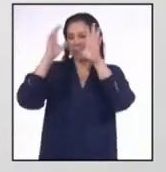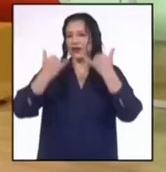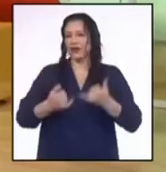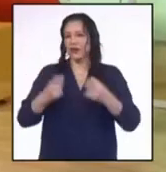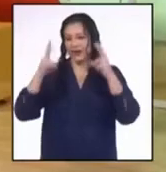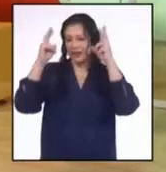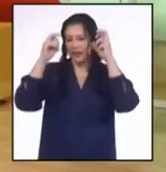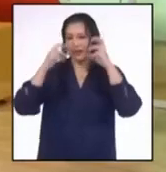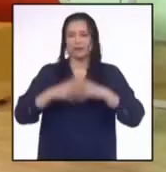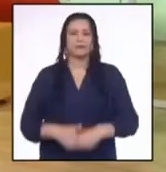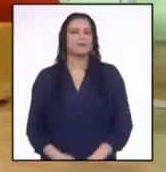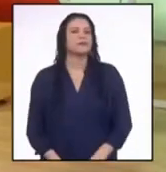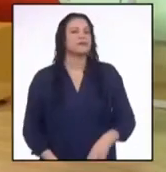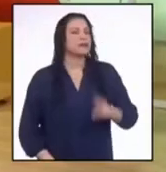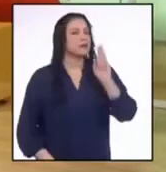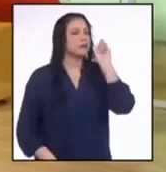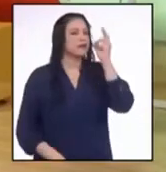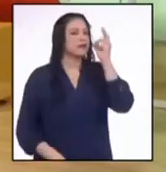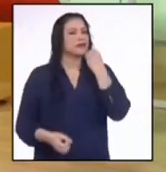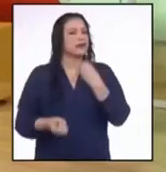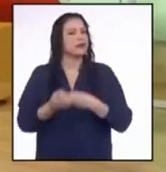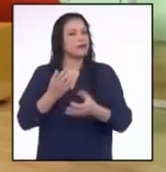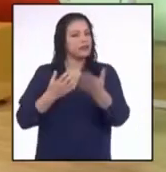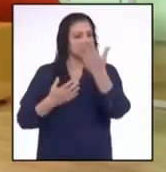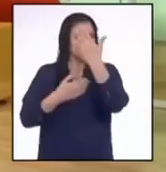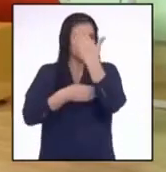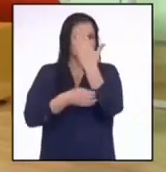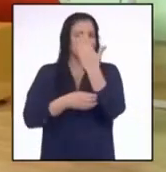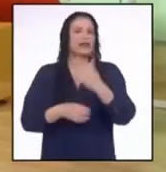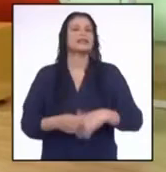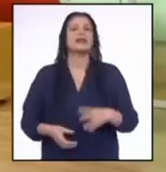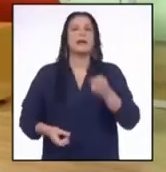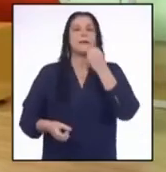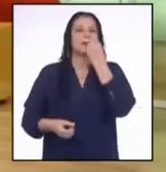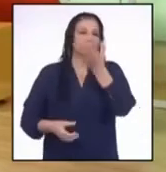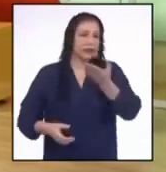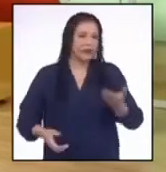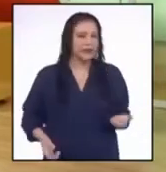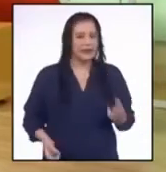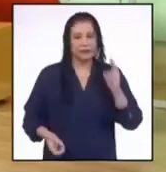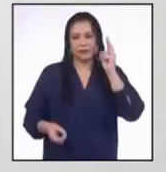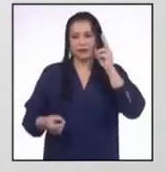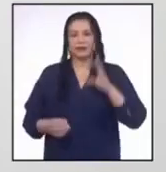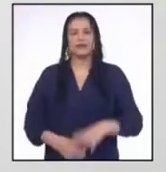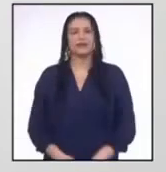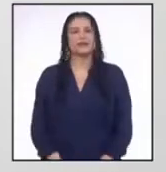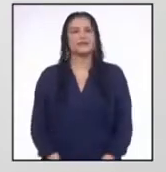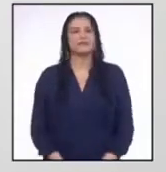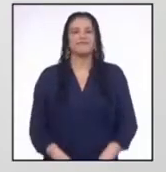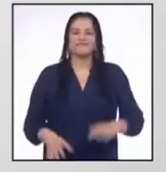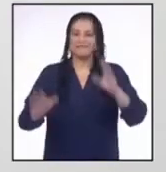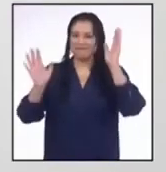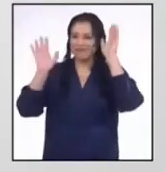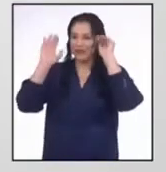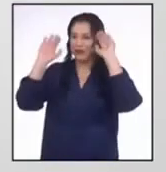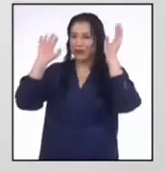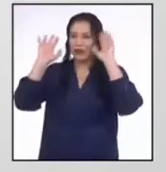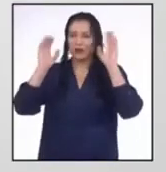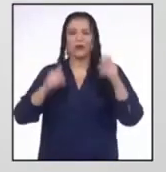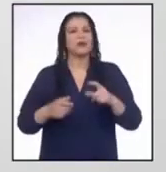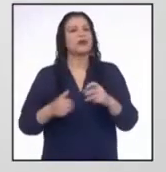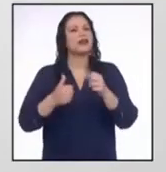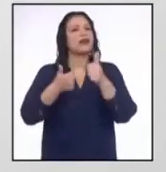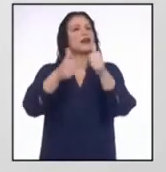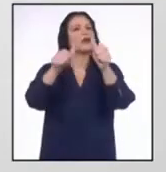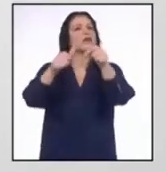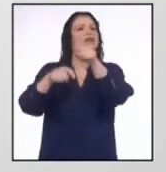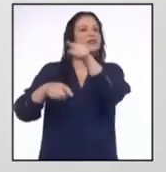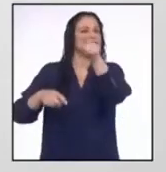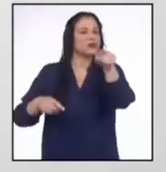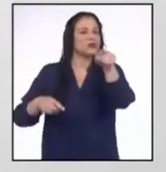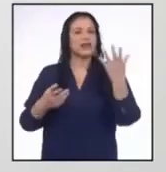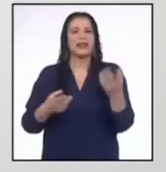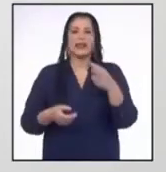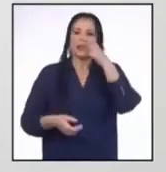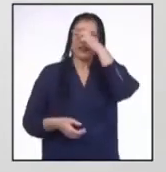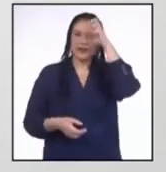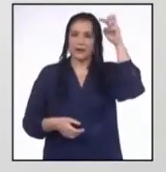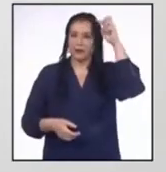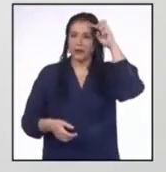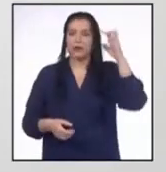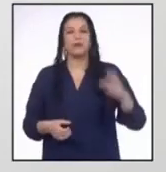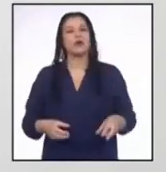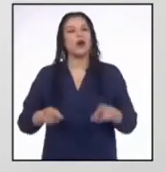claro. Profesora, buenos días. Bienvenida, profesora. Hola, ¿cómo van, chicas y chicos de la